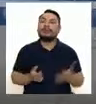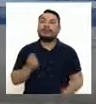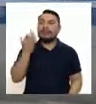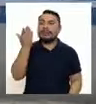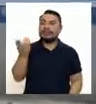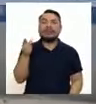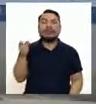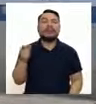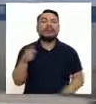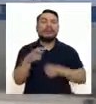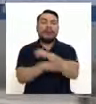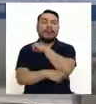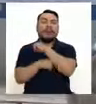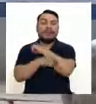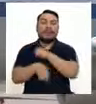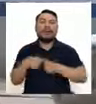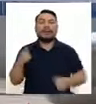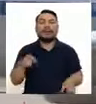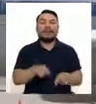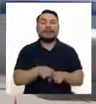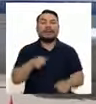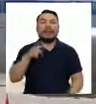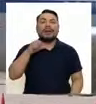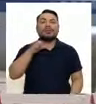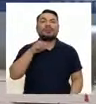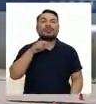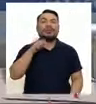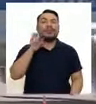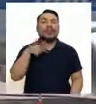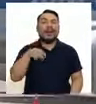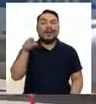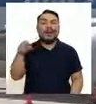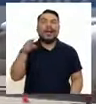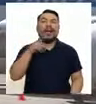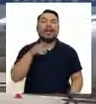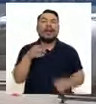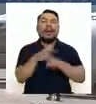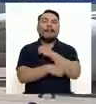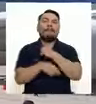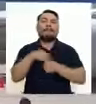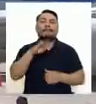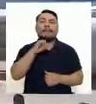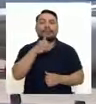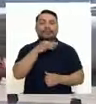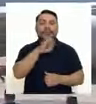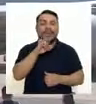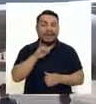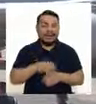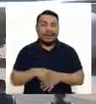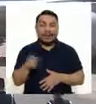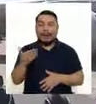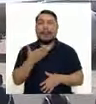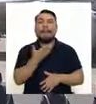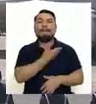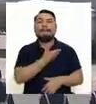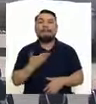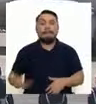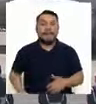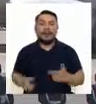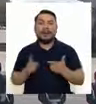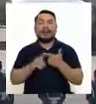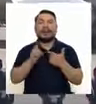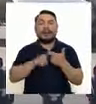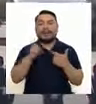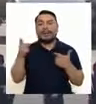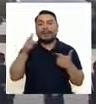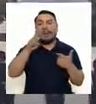el sultán Haji Hassanal Bolteac de Brunei Darussalam, el presidente de